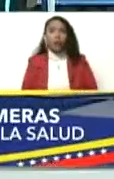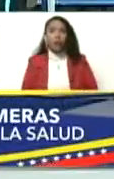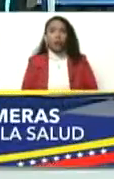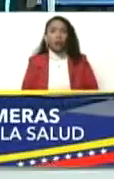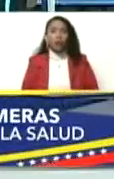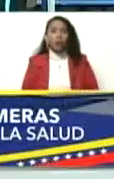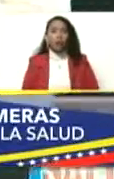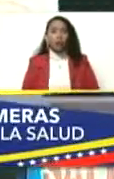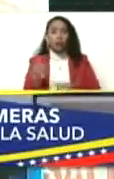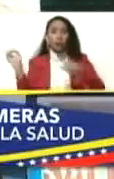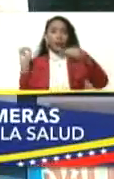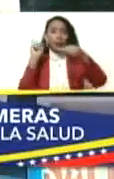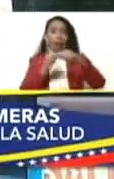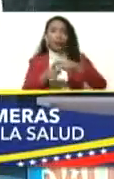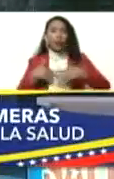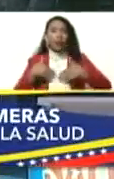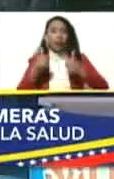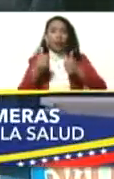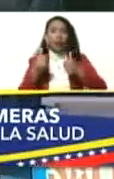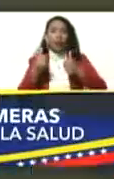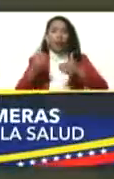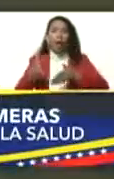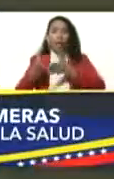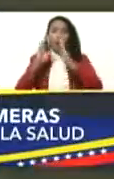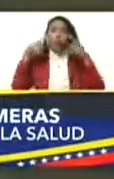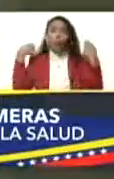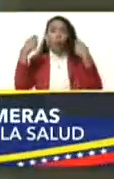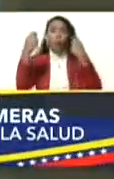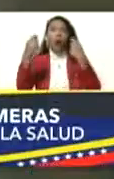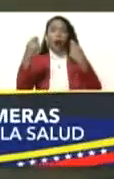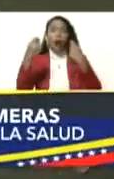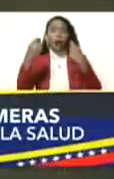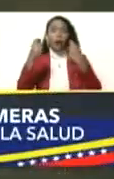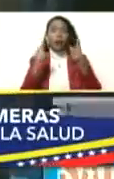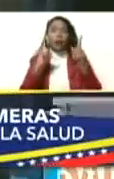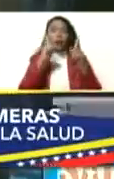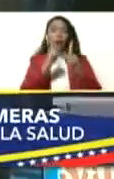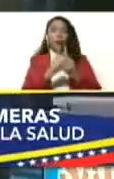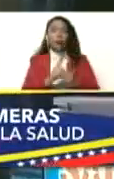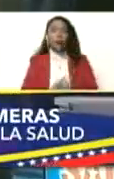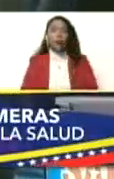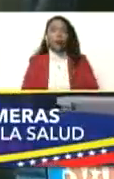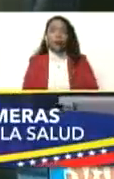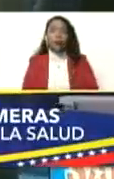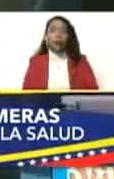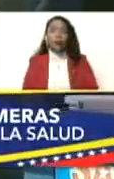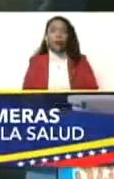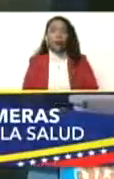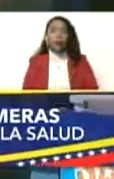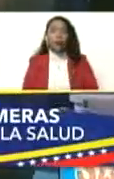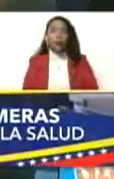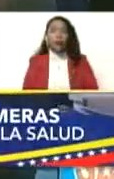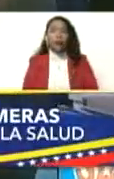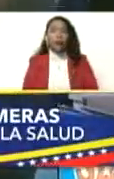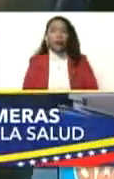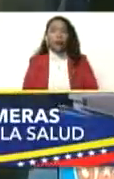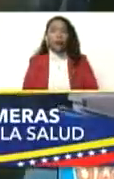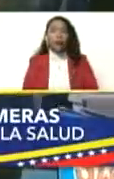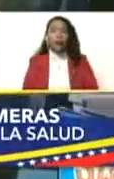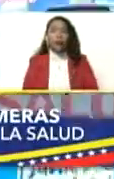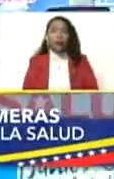A esto se suma el rescate de los consultorios populares, el abordaje epidemiológico y la revitalización del servicio en todo